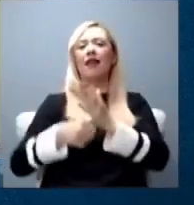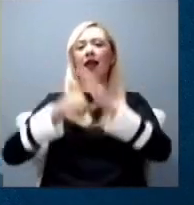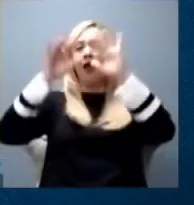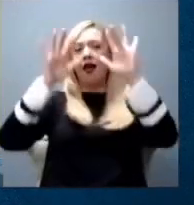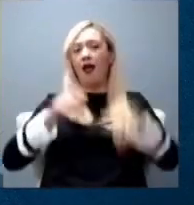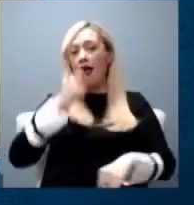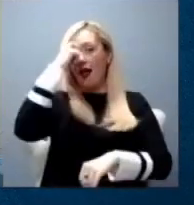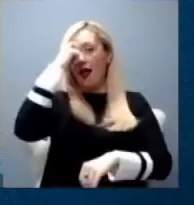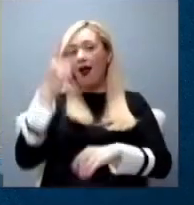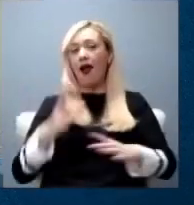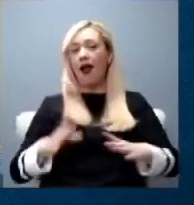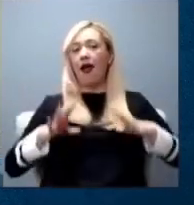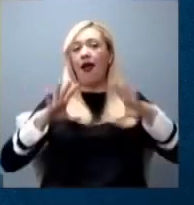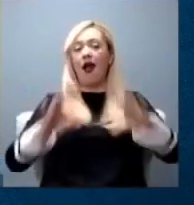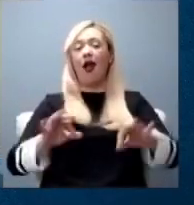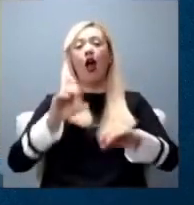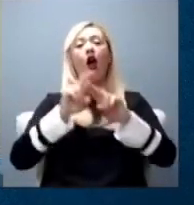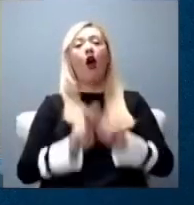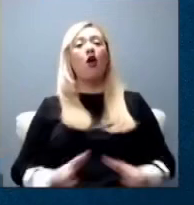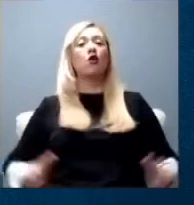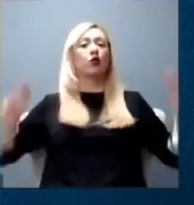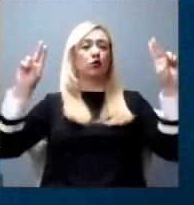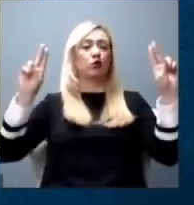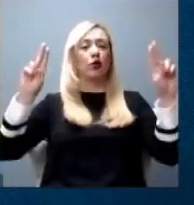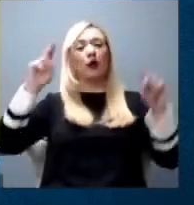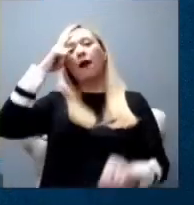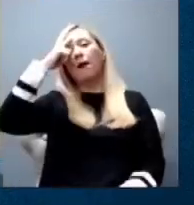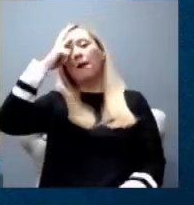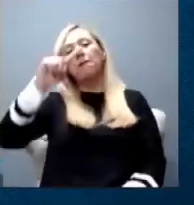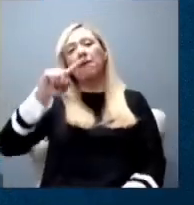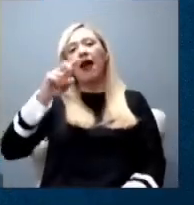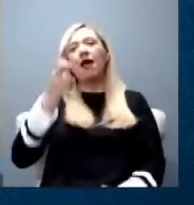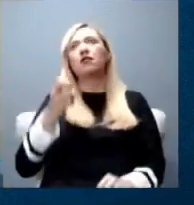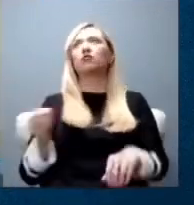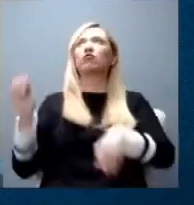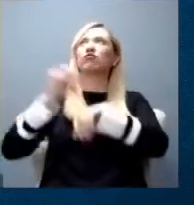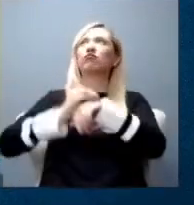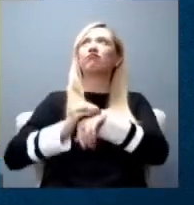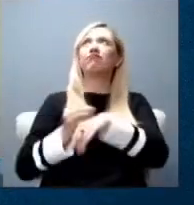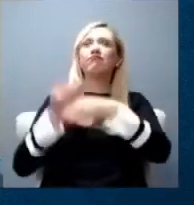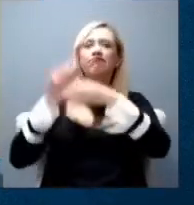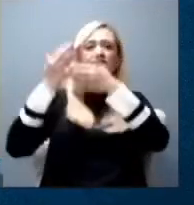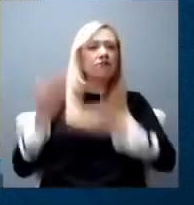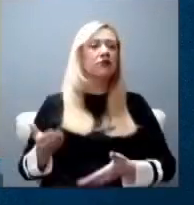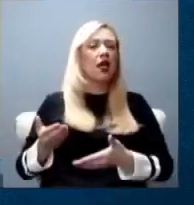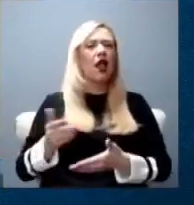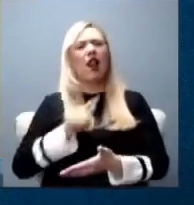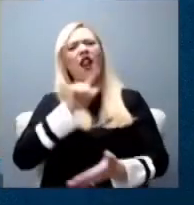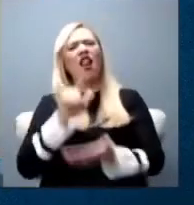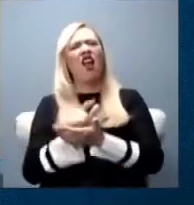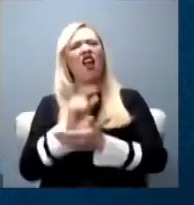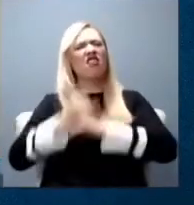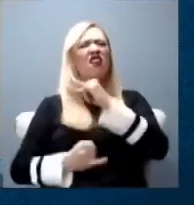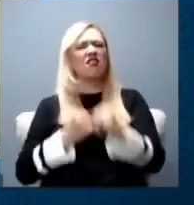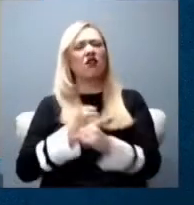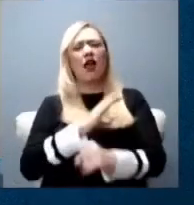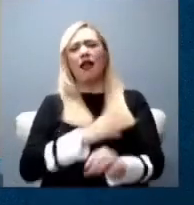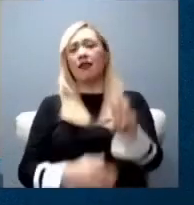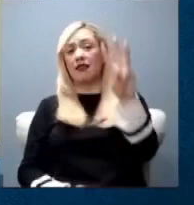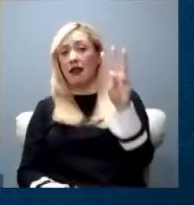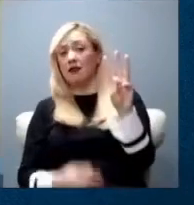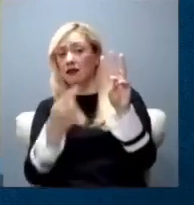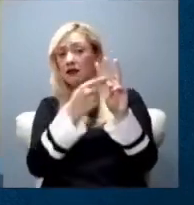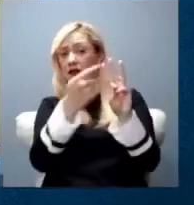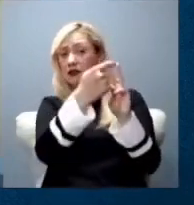de Naciones Unidas y que sustituye a la Sociedad de Naciones Unidas. Y esta humanización del derecho internacional tiene tres implicaciones. En